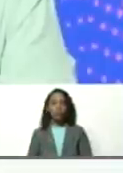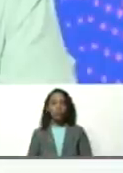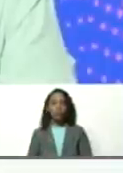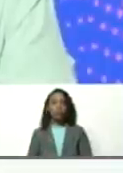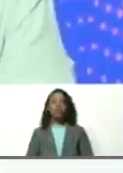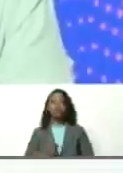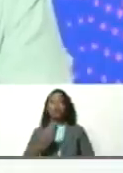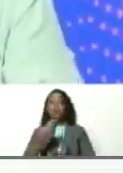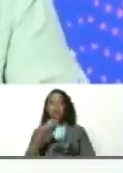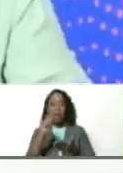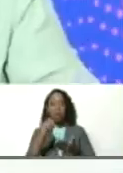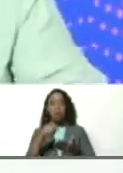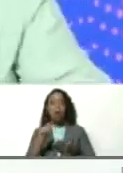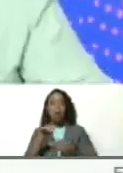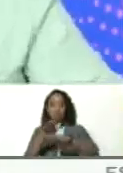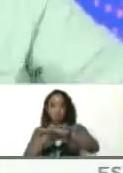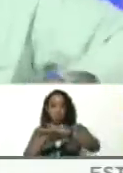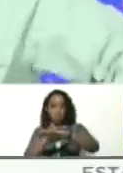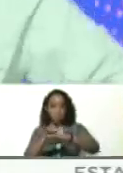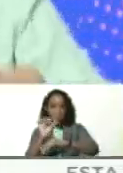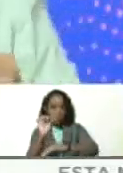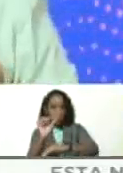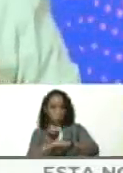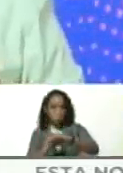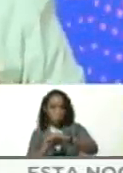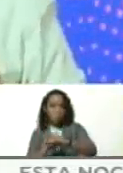Correcto, me disculpan, pues.